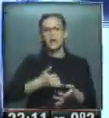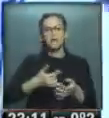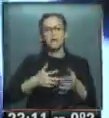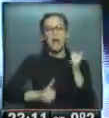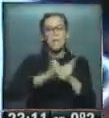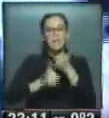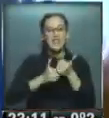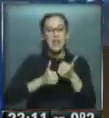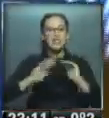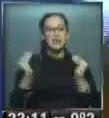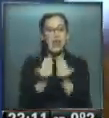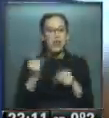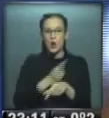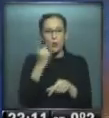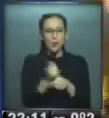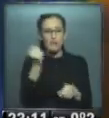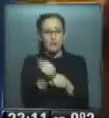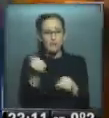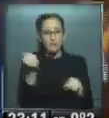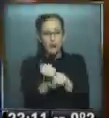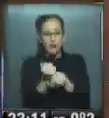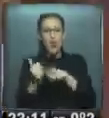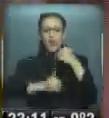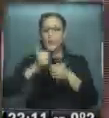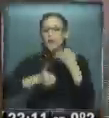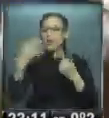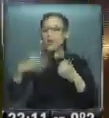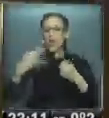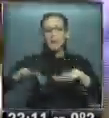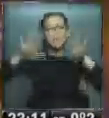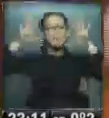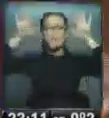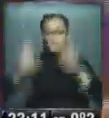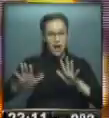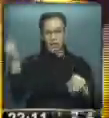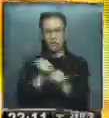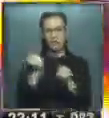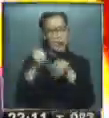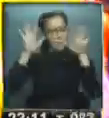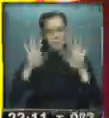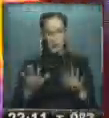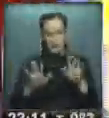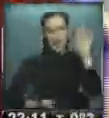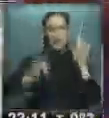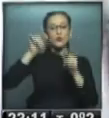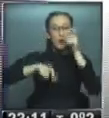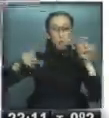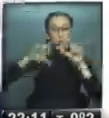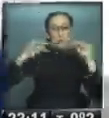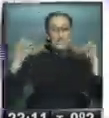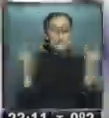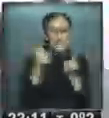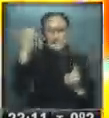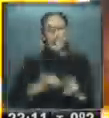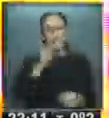los incidentes, la empresa decidió paralizar las obras que realiza en el lugar. Algunos manifestantes fueron detenidos y hubo